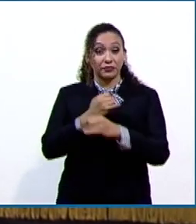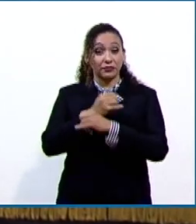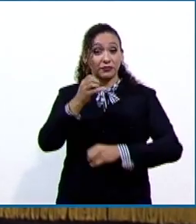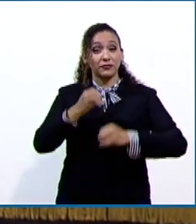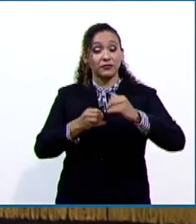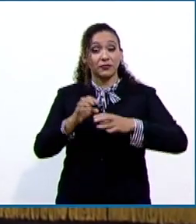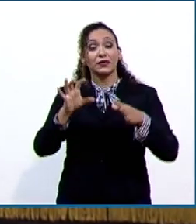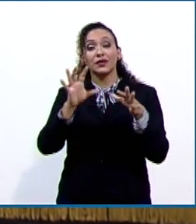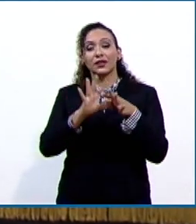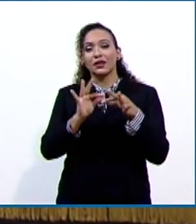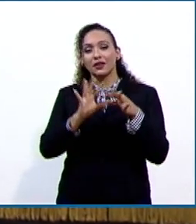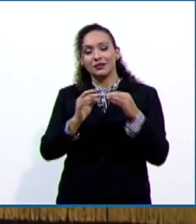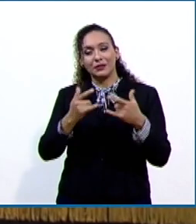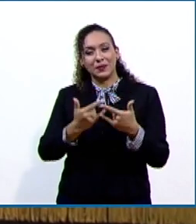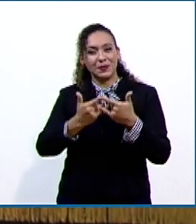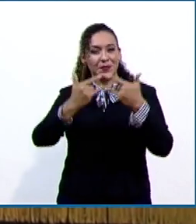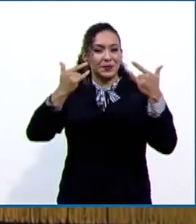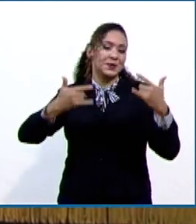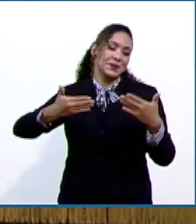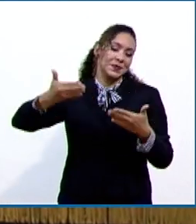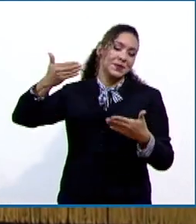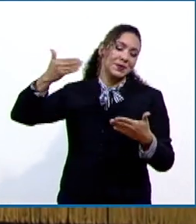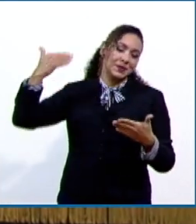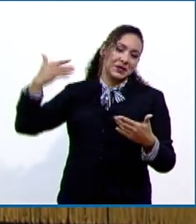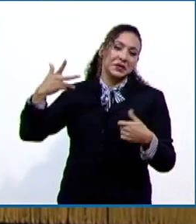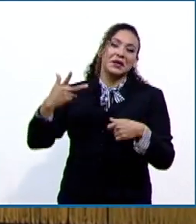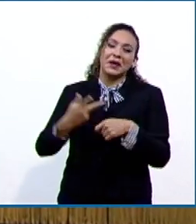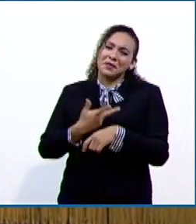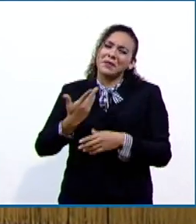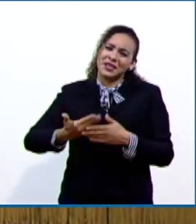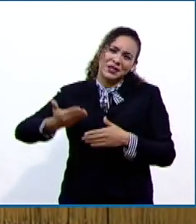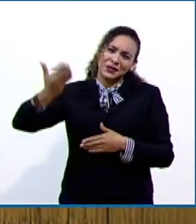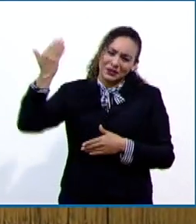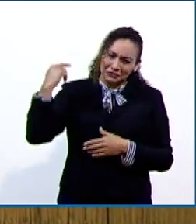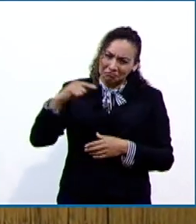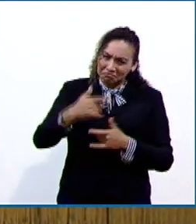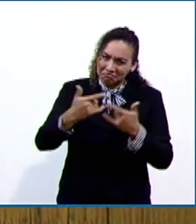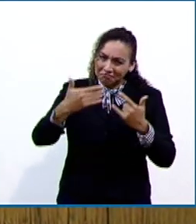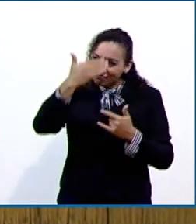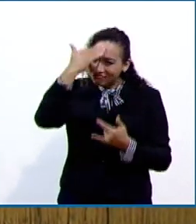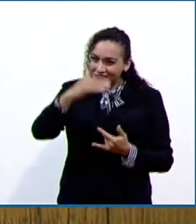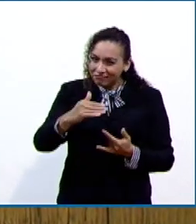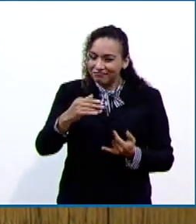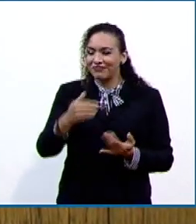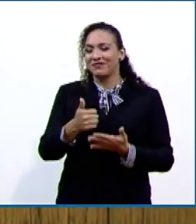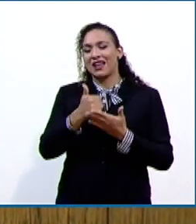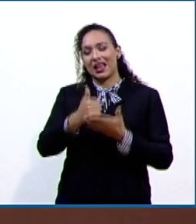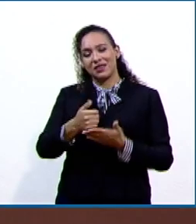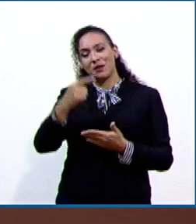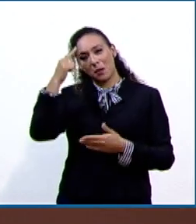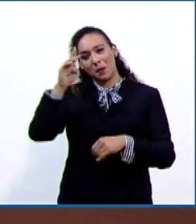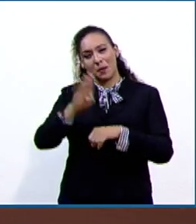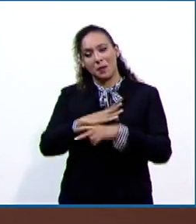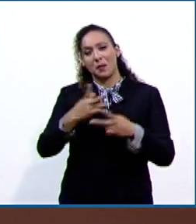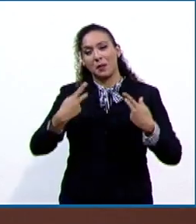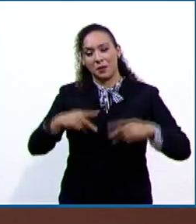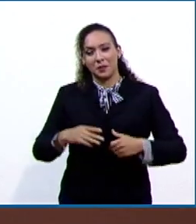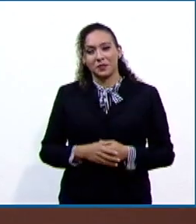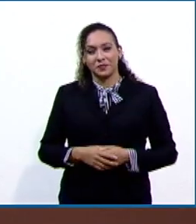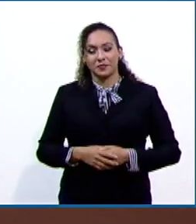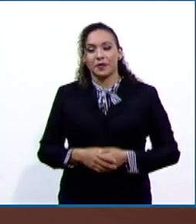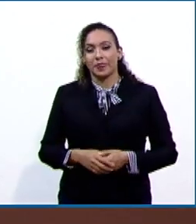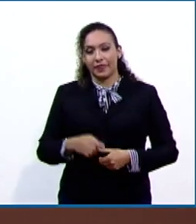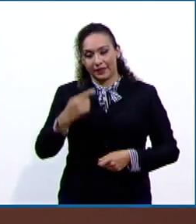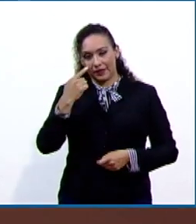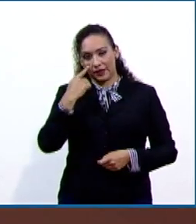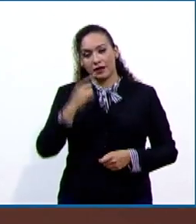se destacaron los precedentes que se han emitido en el sistema interamericano para garantizarla. La representación o